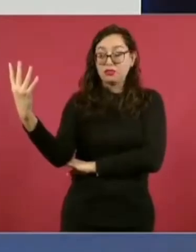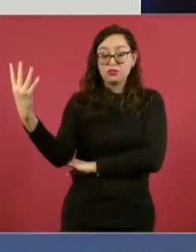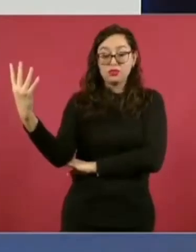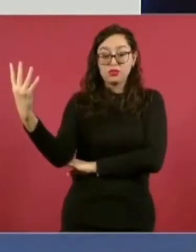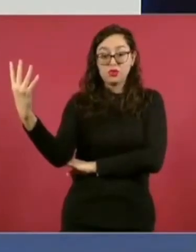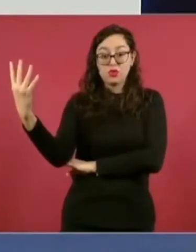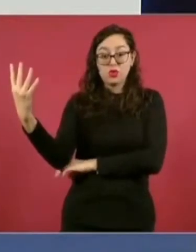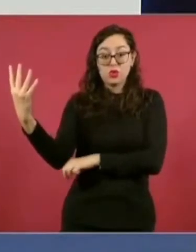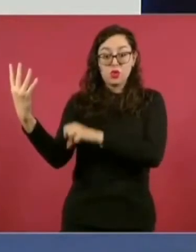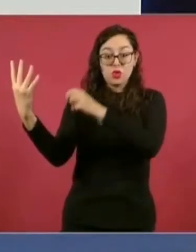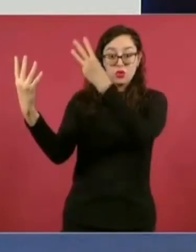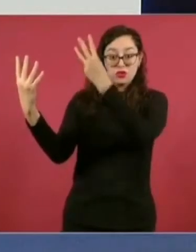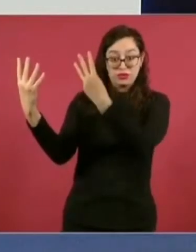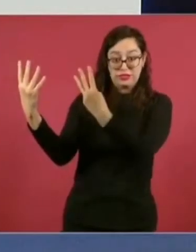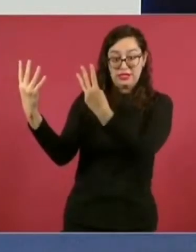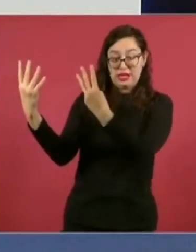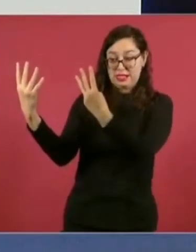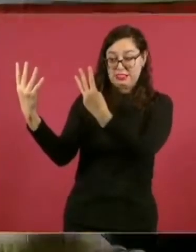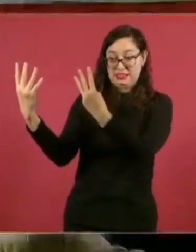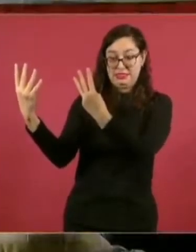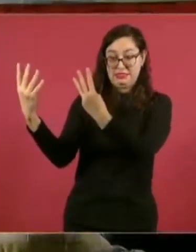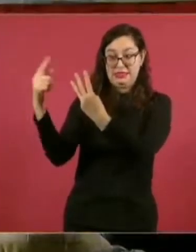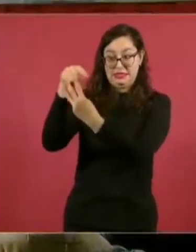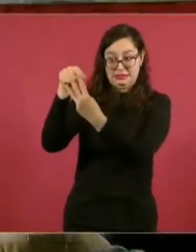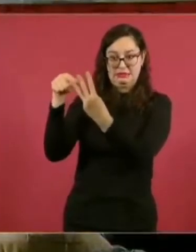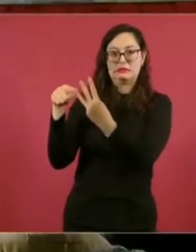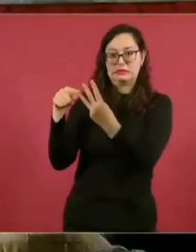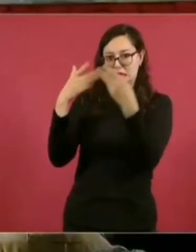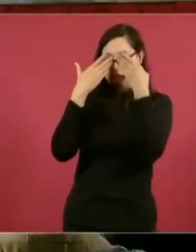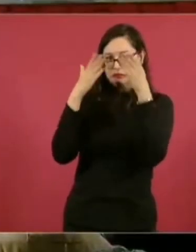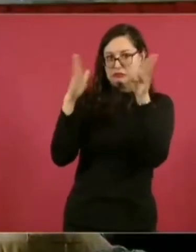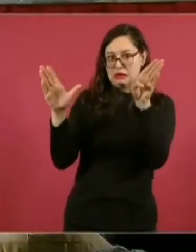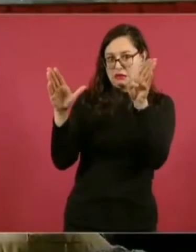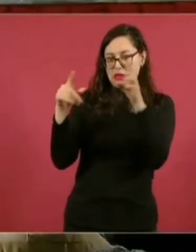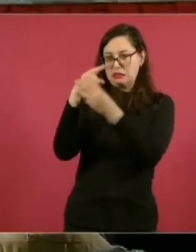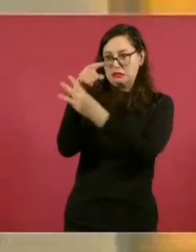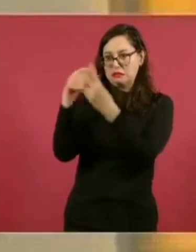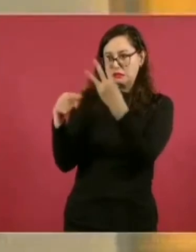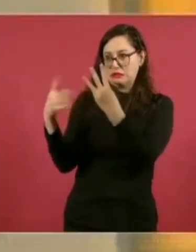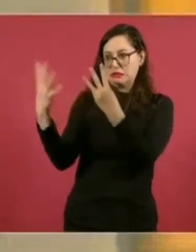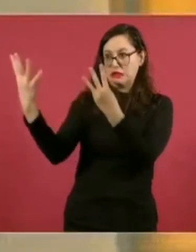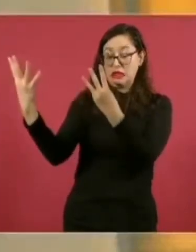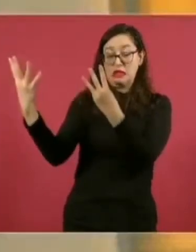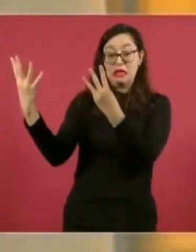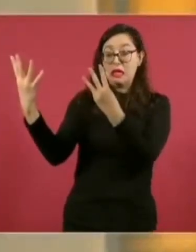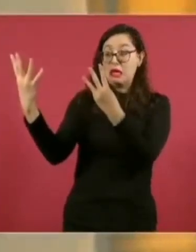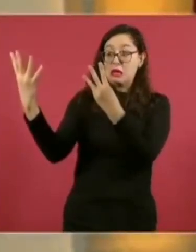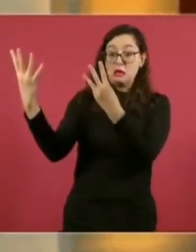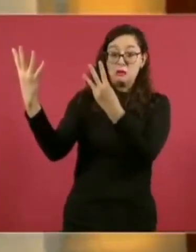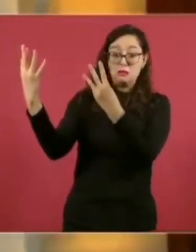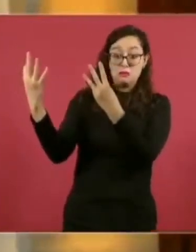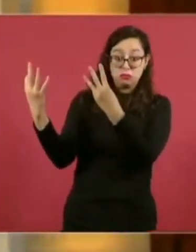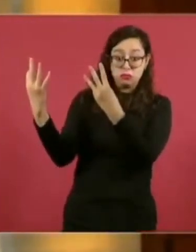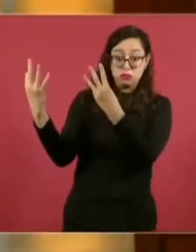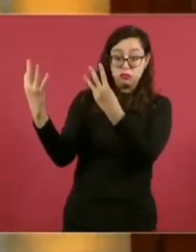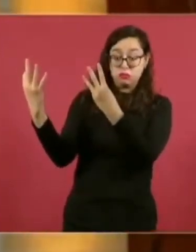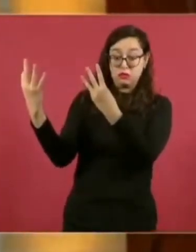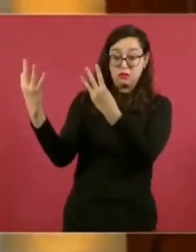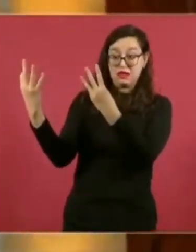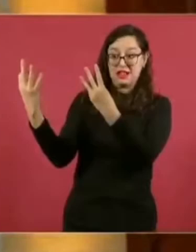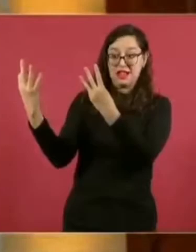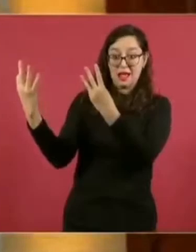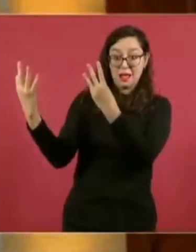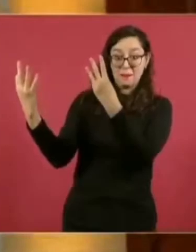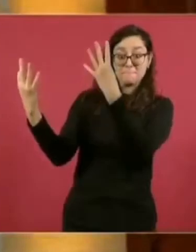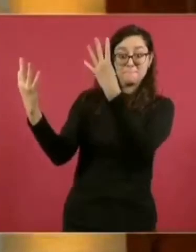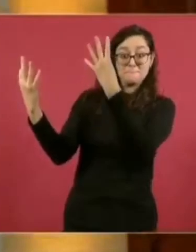más progresista, sumando este 4.º ministro, ya se tendría por lo menos la posibilidad de evitar